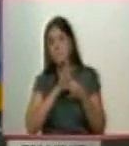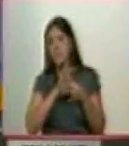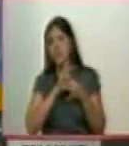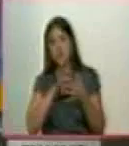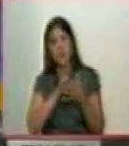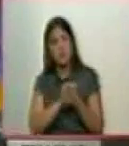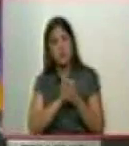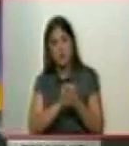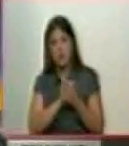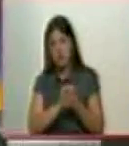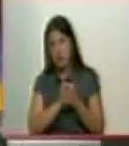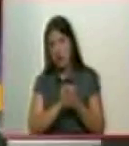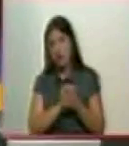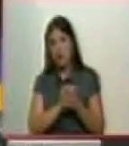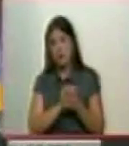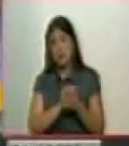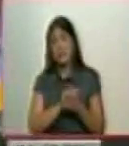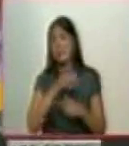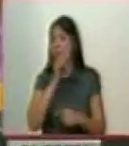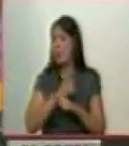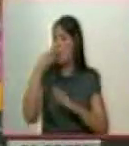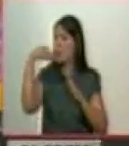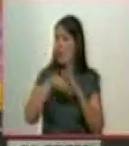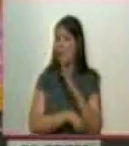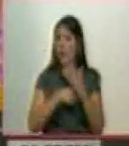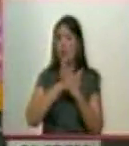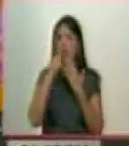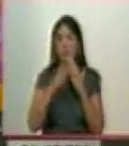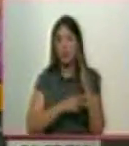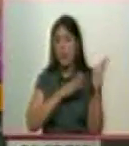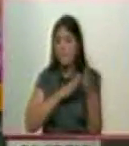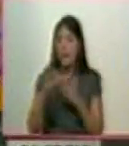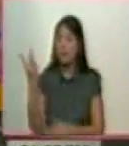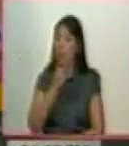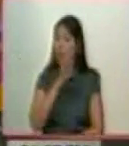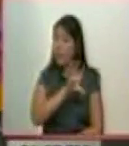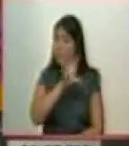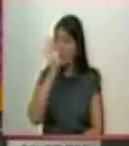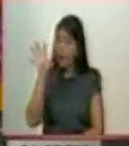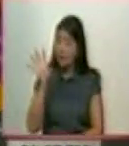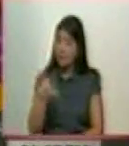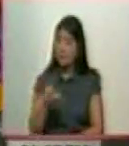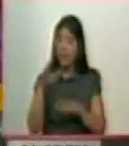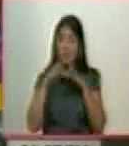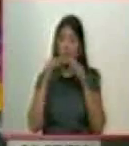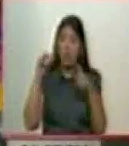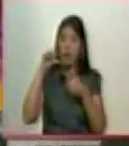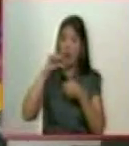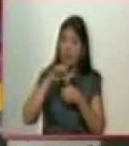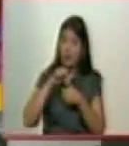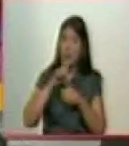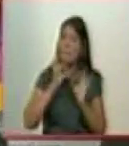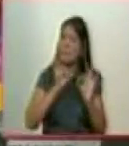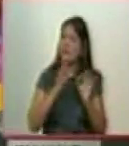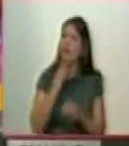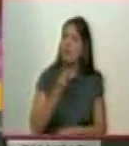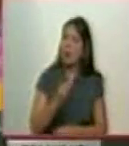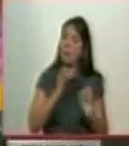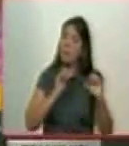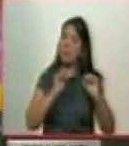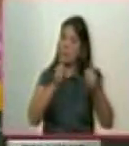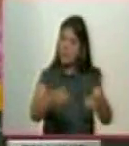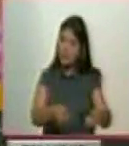hermanos que somos. Vamos a profundizar nuestra agenda bilateral con todos los países del Caribe, sobre todo con Barbados. Vamos a